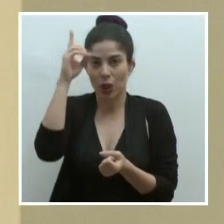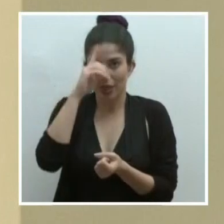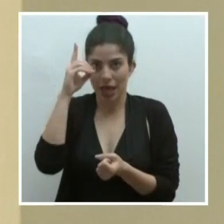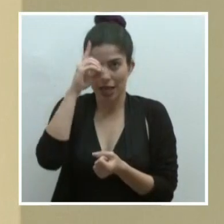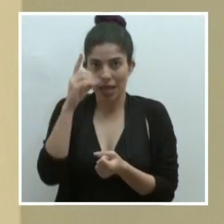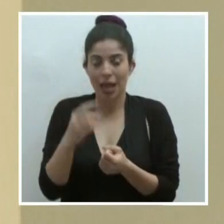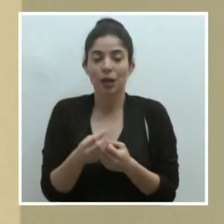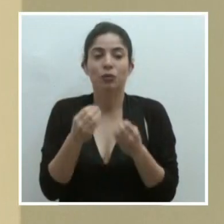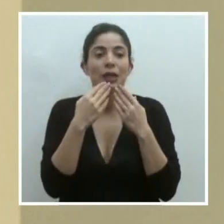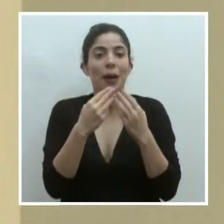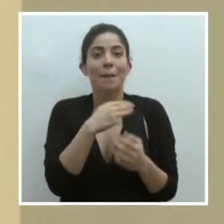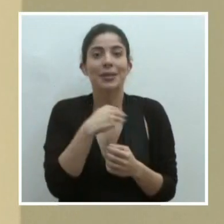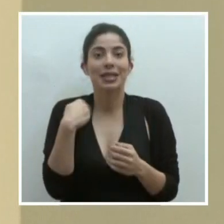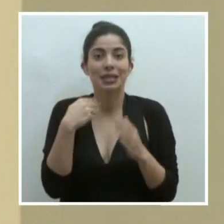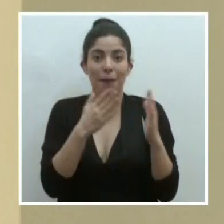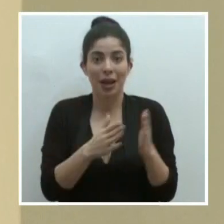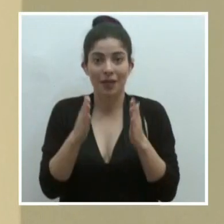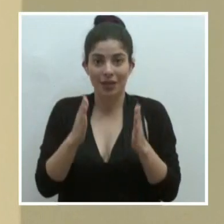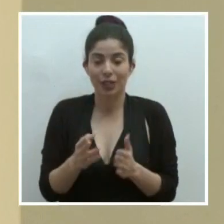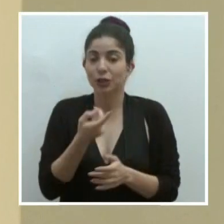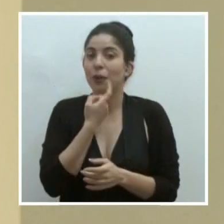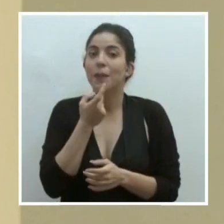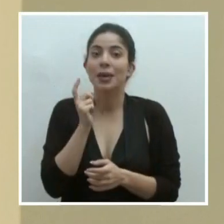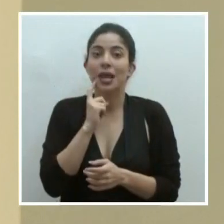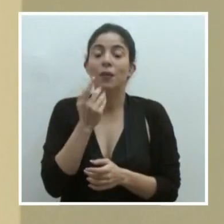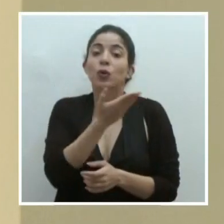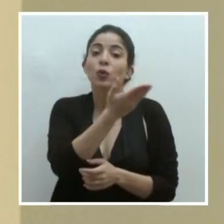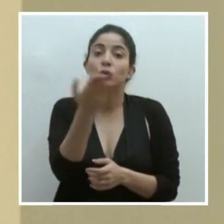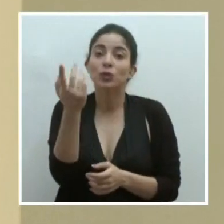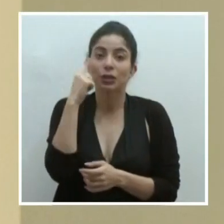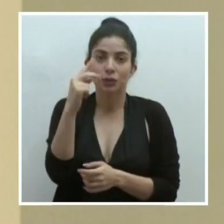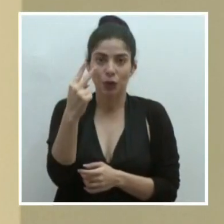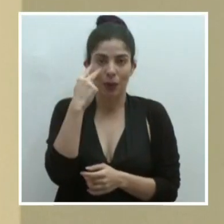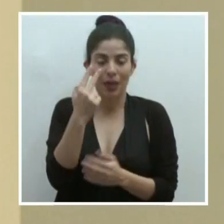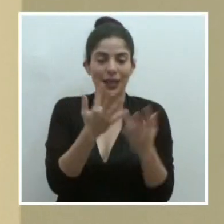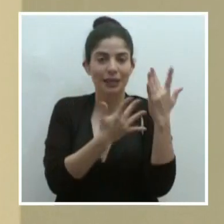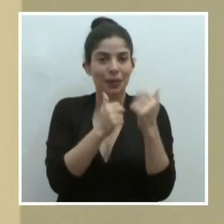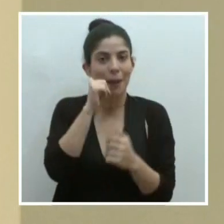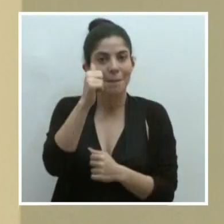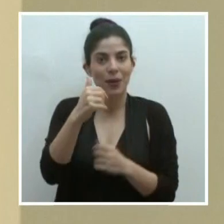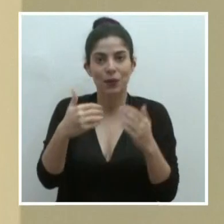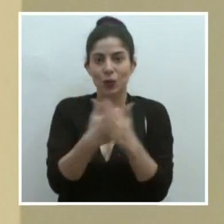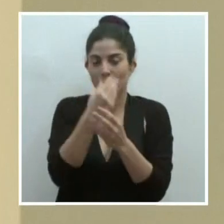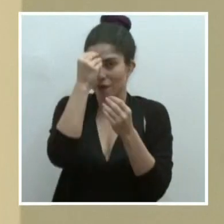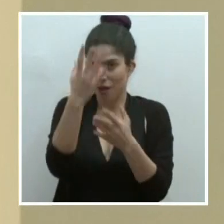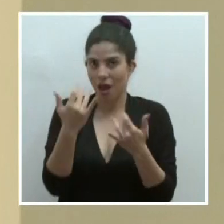Salas, la ministra de Planificación, Pilar Garrido, a ustedes por sintonizarnos. Los esperamos mañana